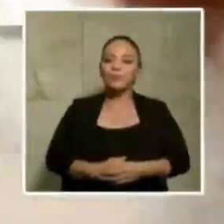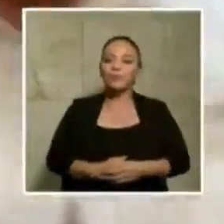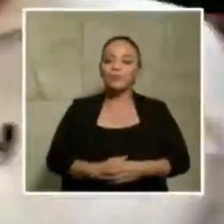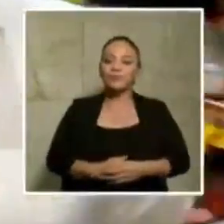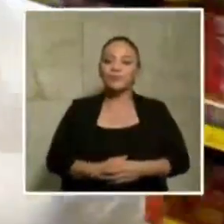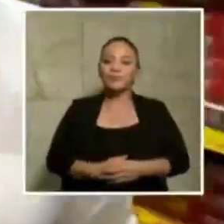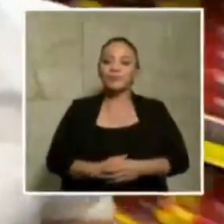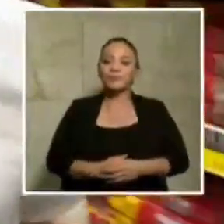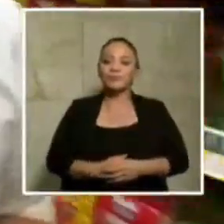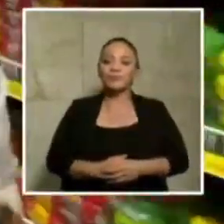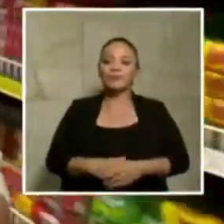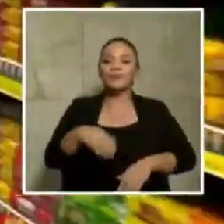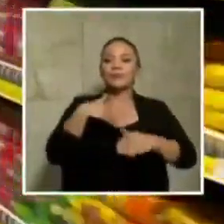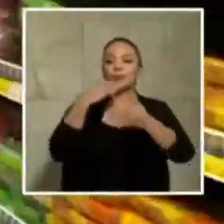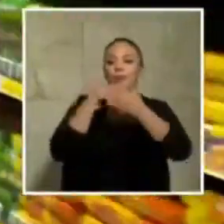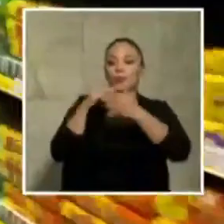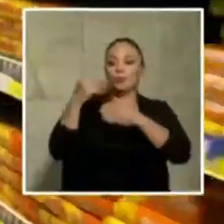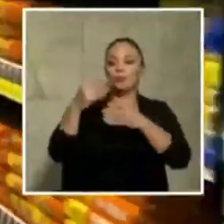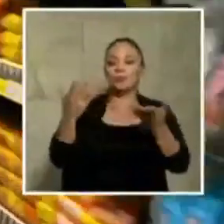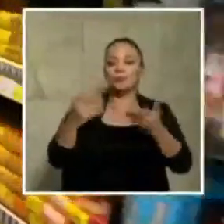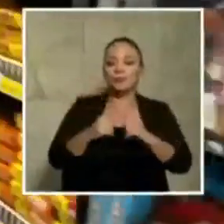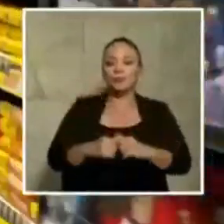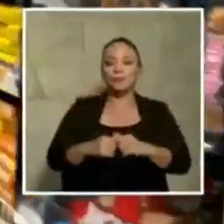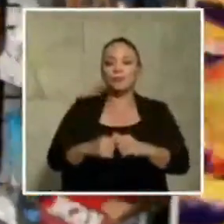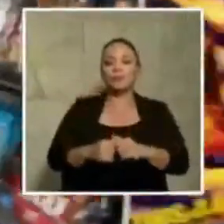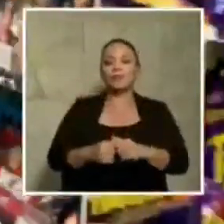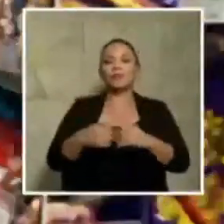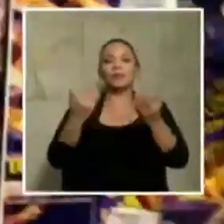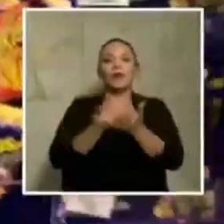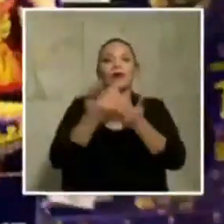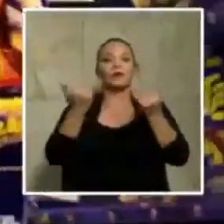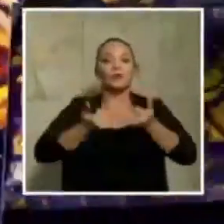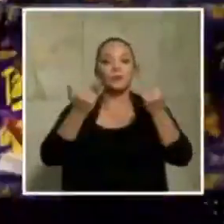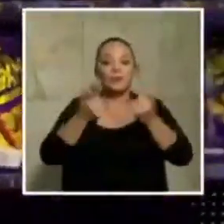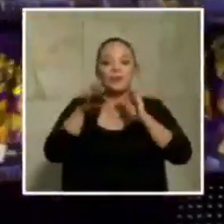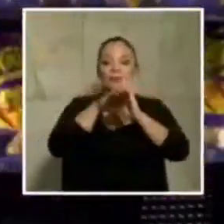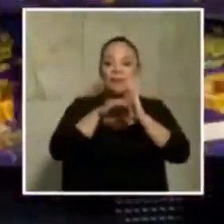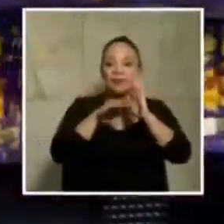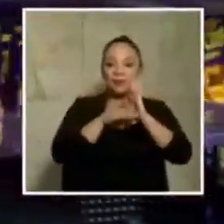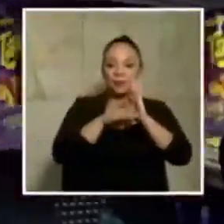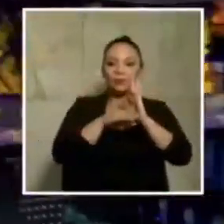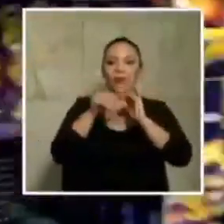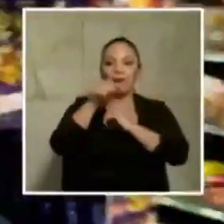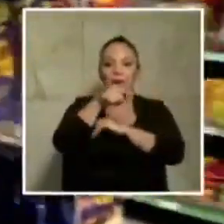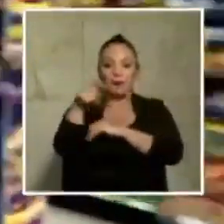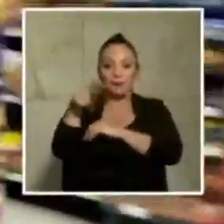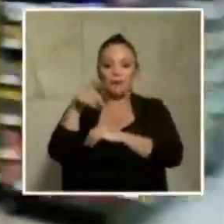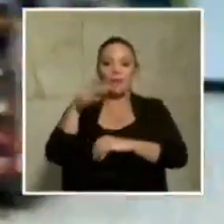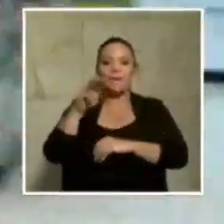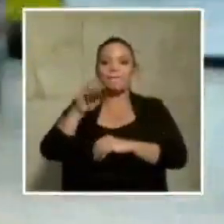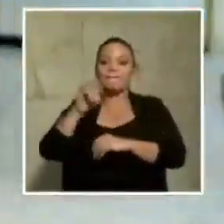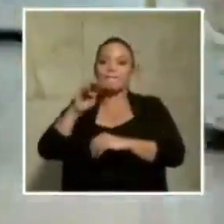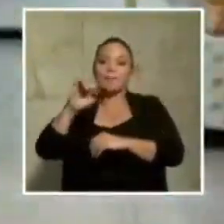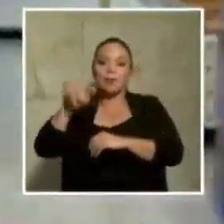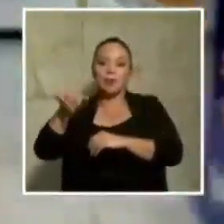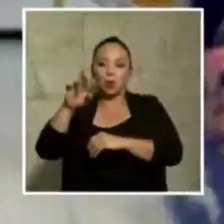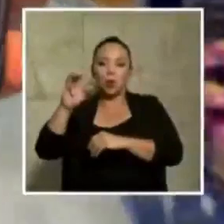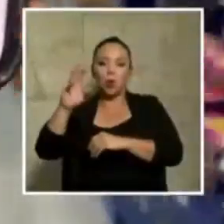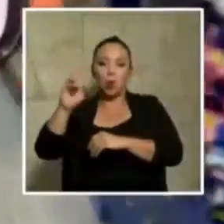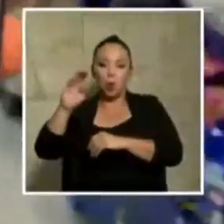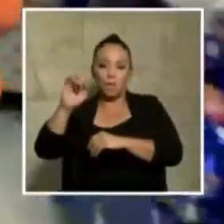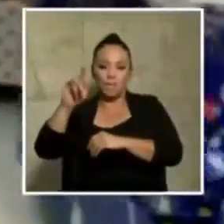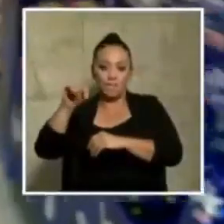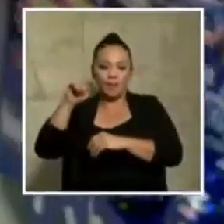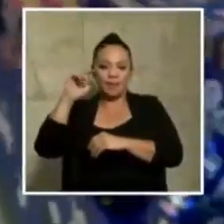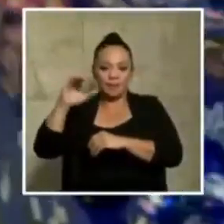Les tenemos buenas noticias, y es que están nuevamente actualizados los datos en el aplicativo Mi Mejor Compra CR,